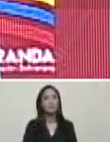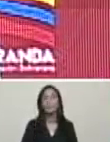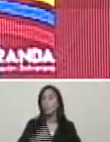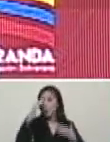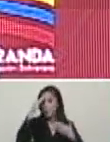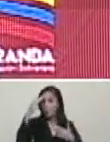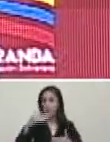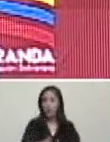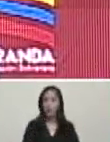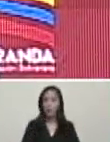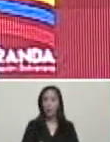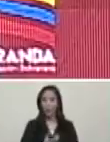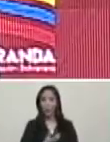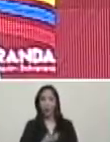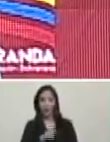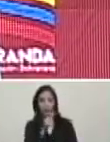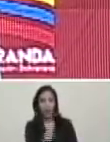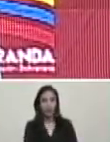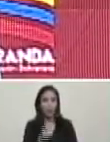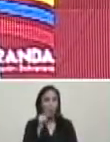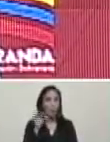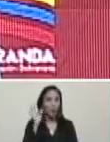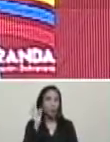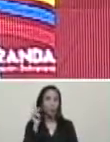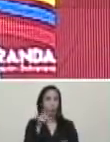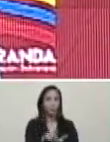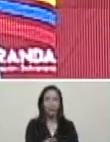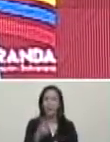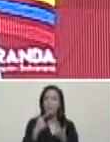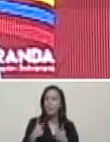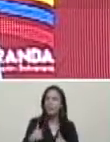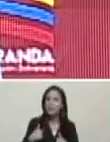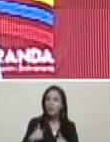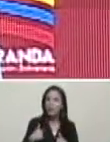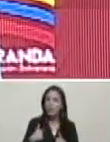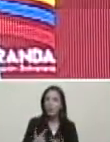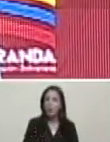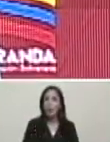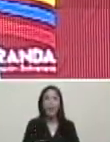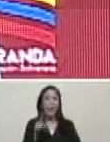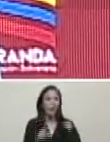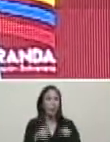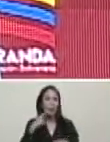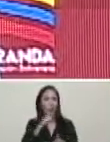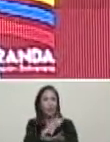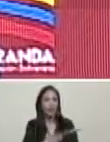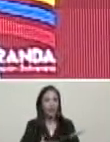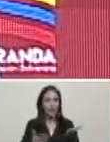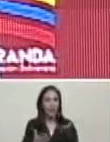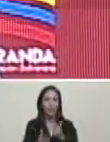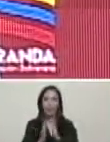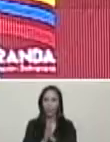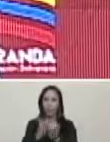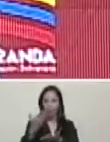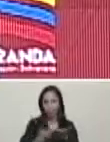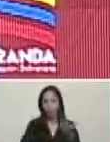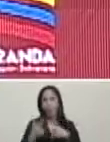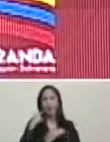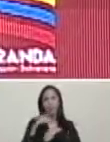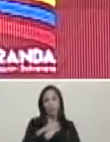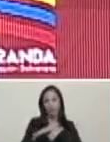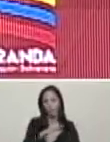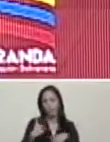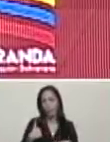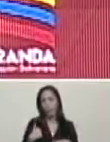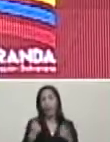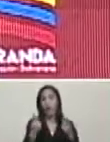alcaldes y alcaldesas presentes, me dicen que están presentes, si hay alguno que no esté en esta lista le solicito excusas de antemano, es